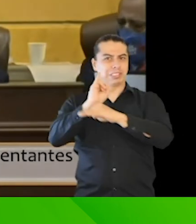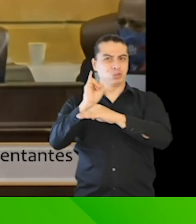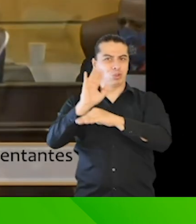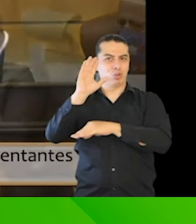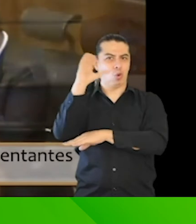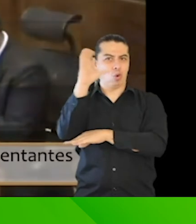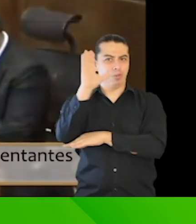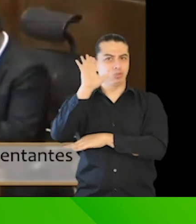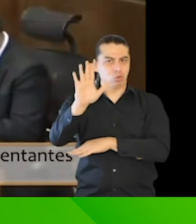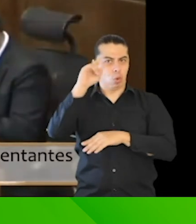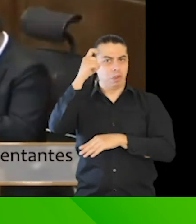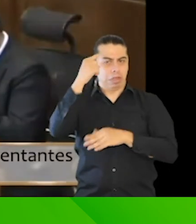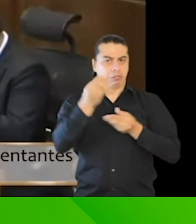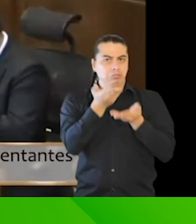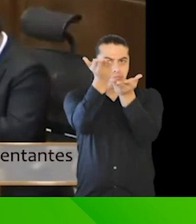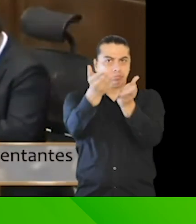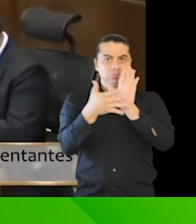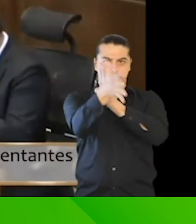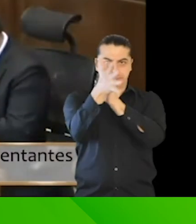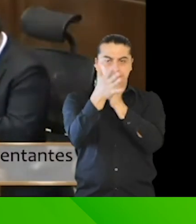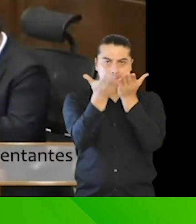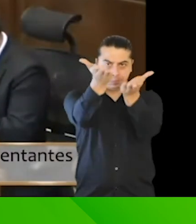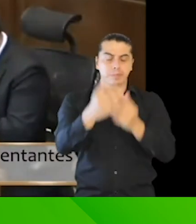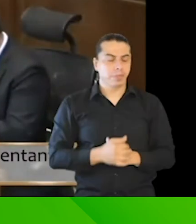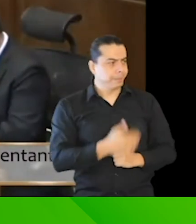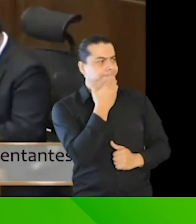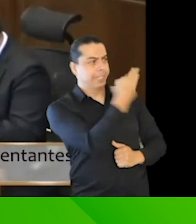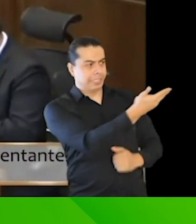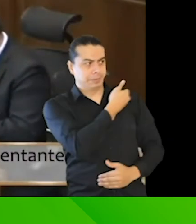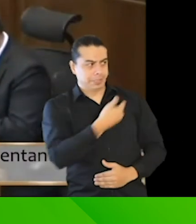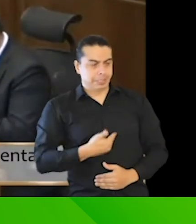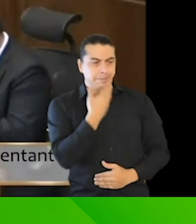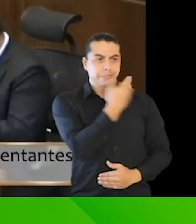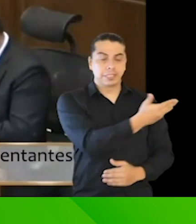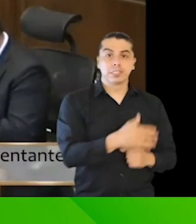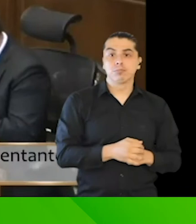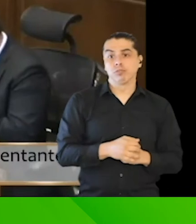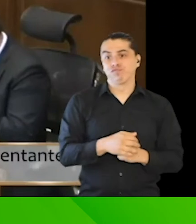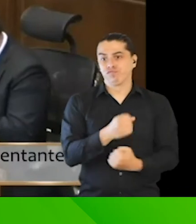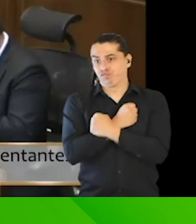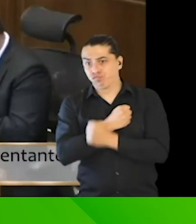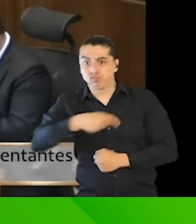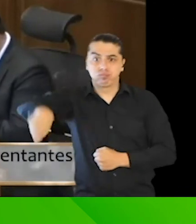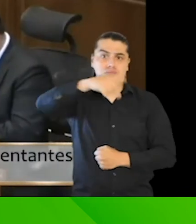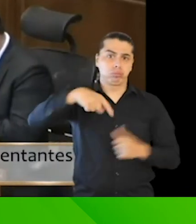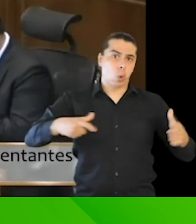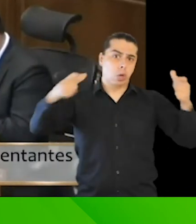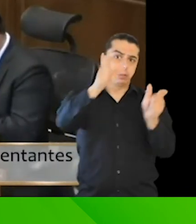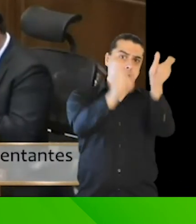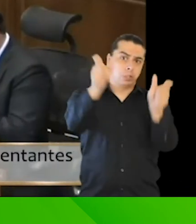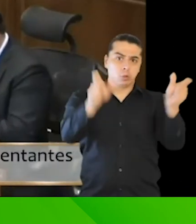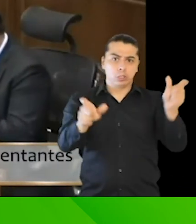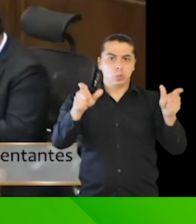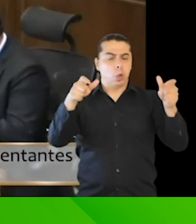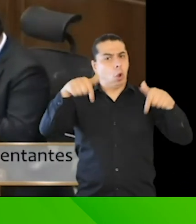colombianos a Gracias, presidente. Queridos congresistas, hoy me embarga la